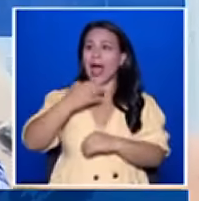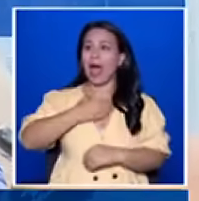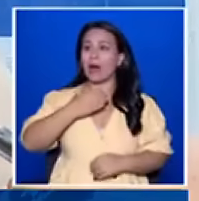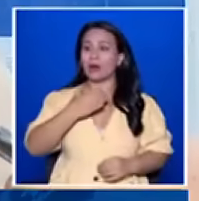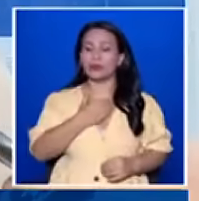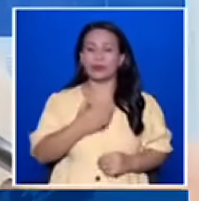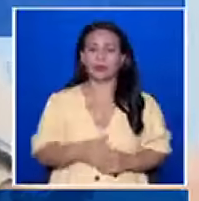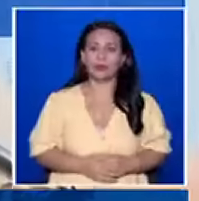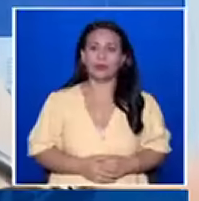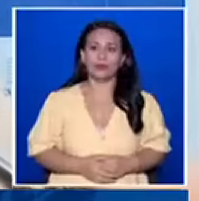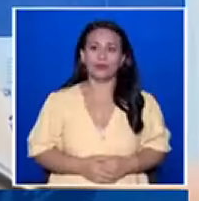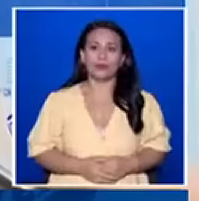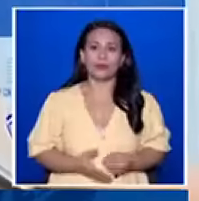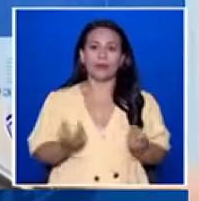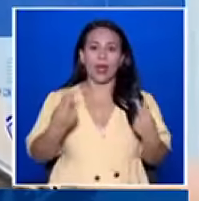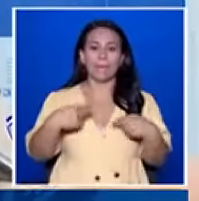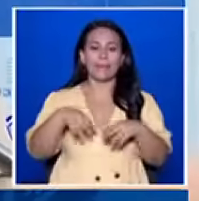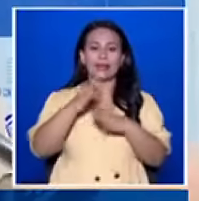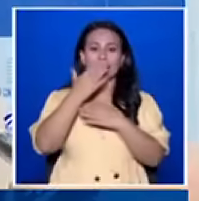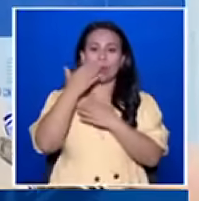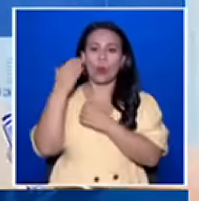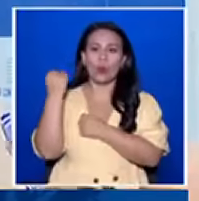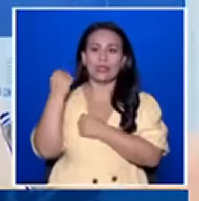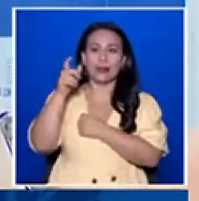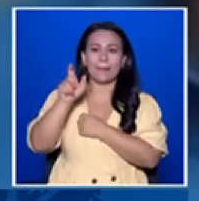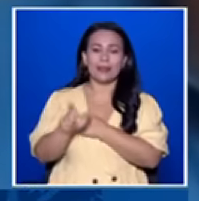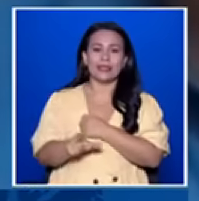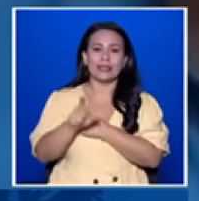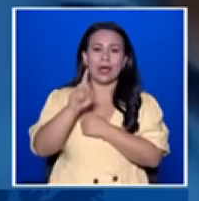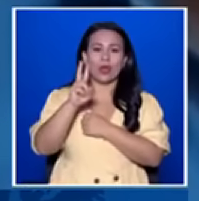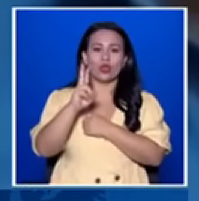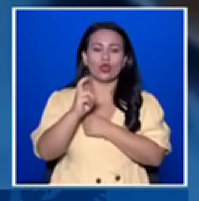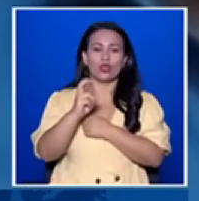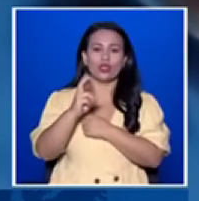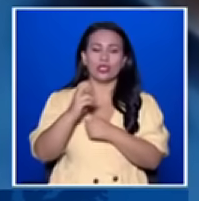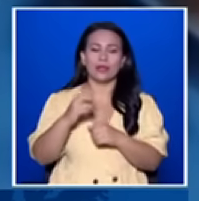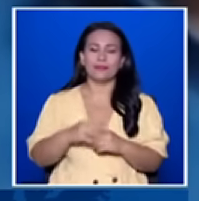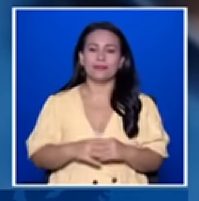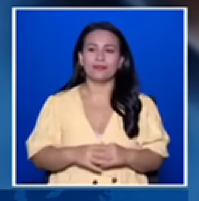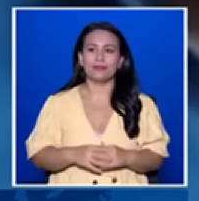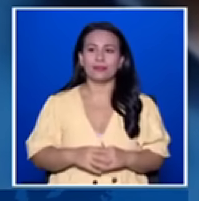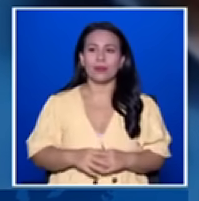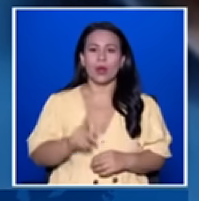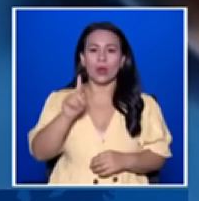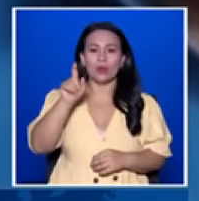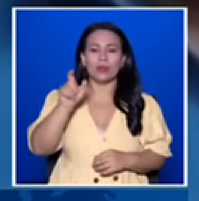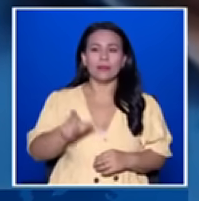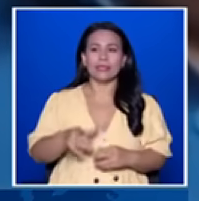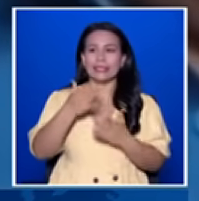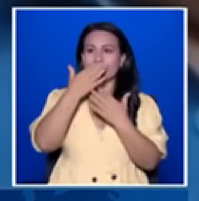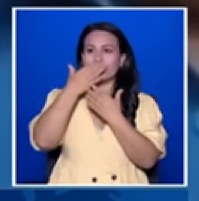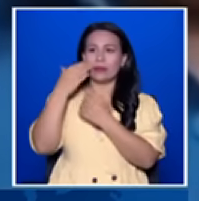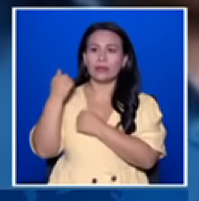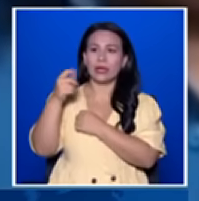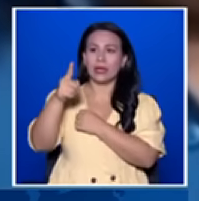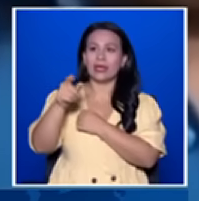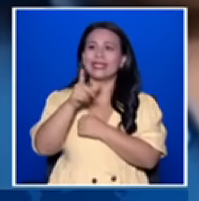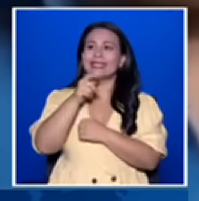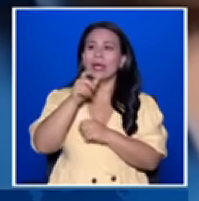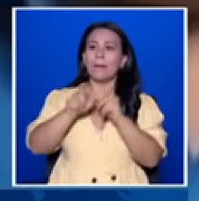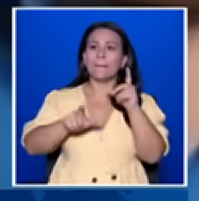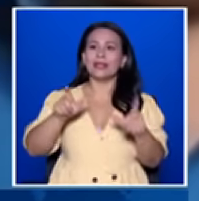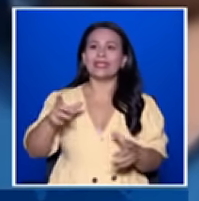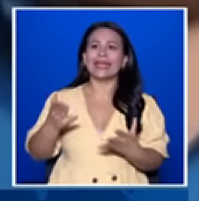del Parque de la Paz, alrededor de las 12:45 de la tarde, donde fue secuestrado un ciudadano, quienes sus secuestradores